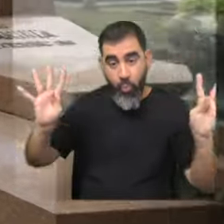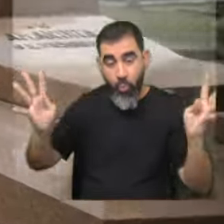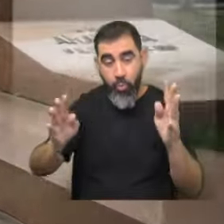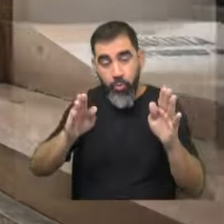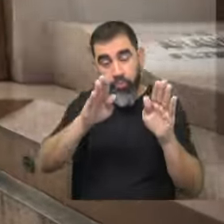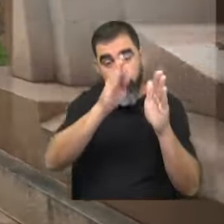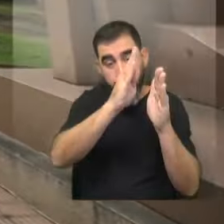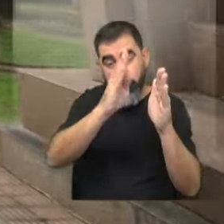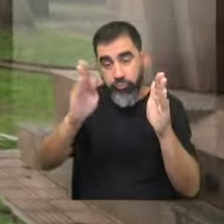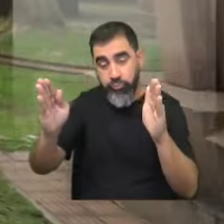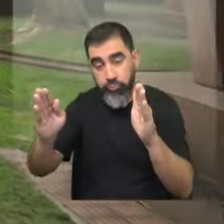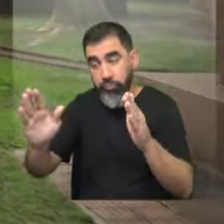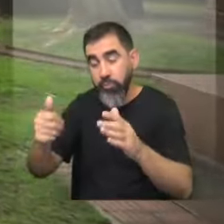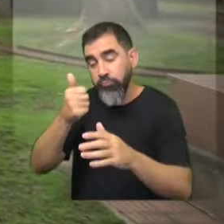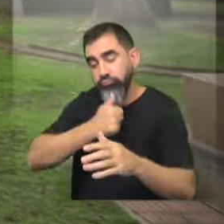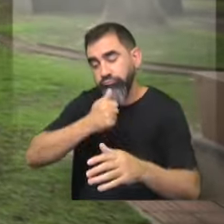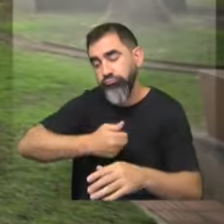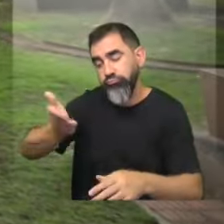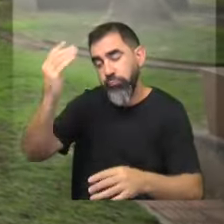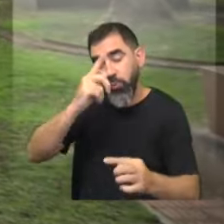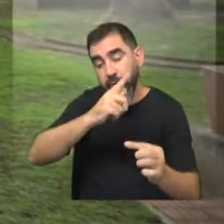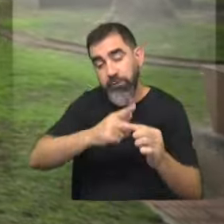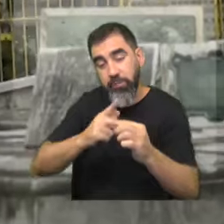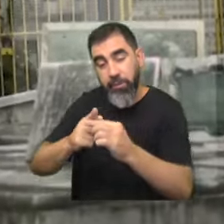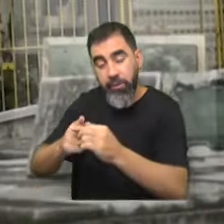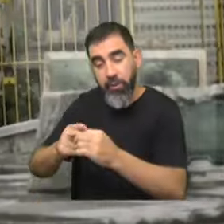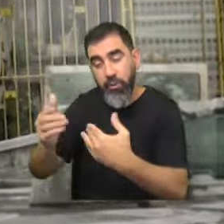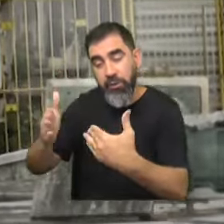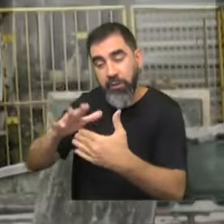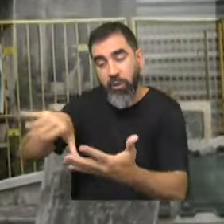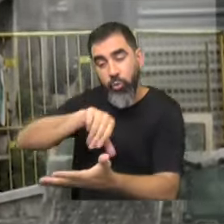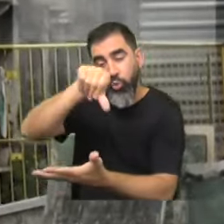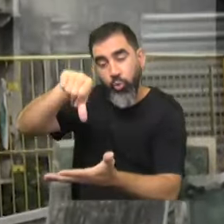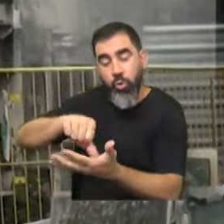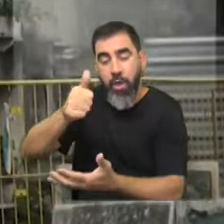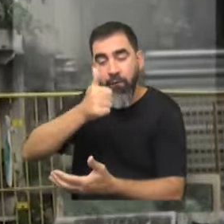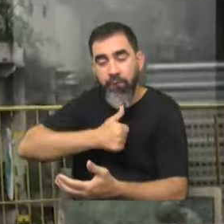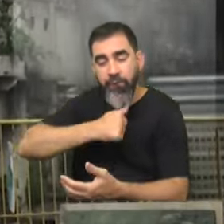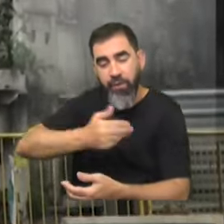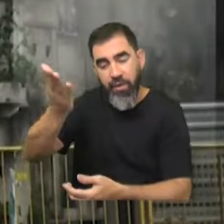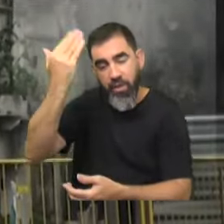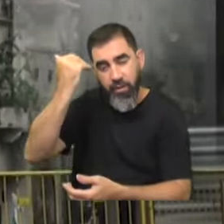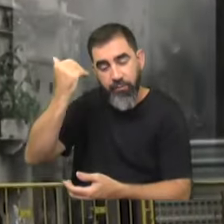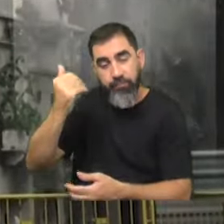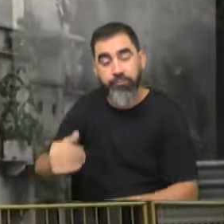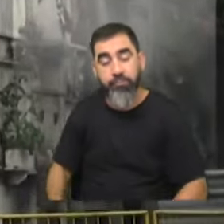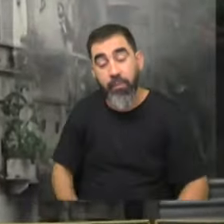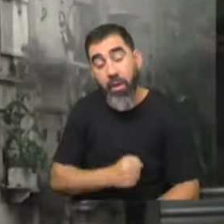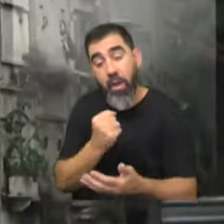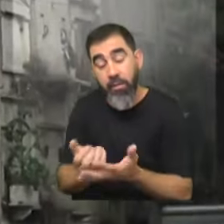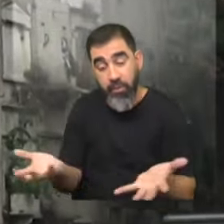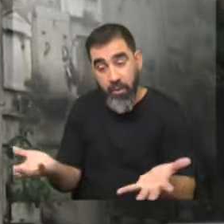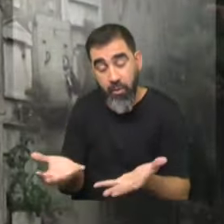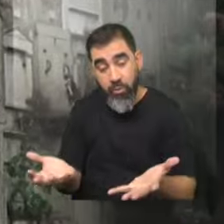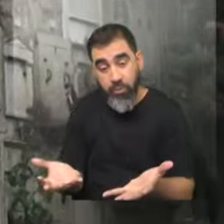que fueron transportadas desde el antiguo cementerio que estaba cerca de la Ciudadela, por lo que sería Andes y Maldonado hoy, hasta aquí.